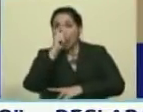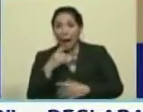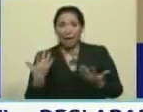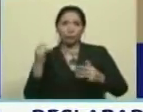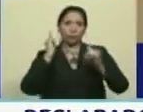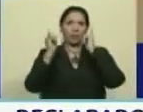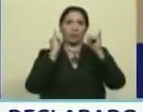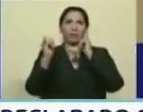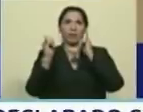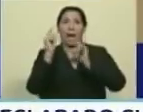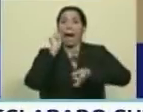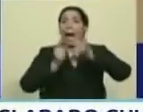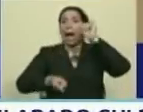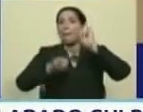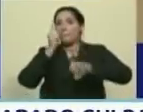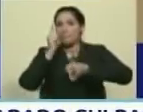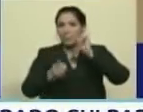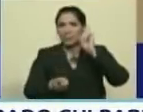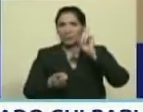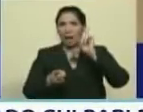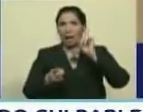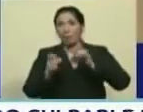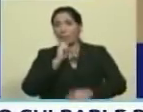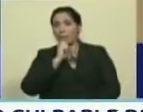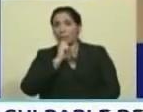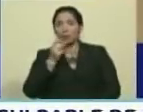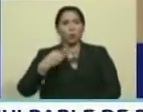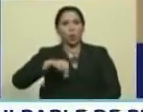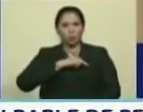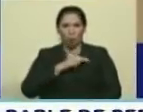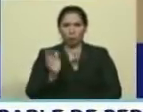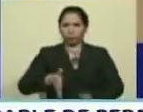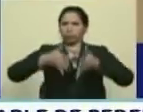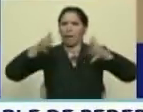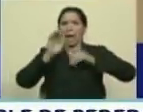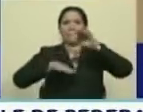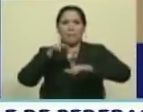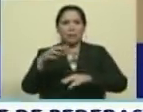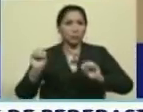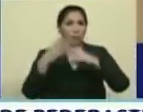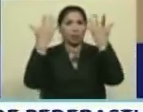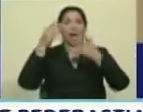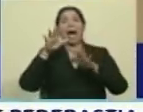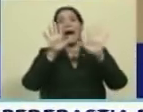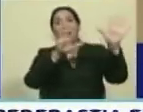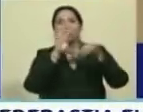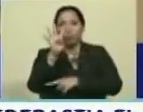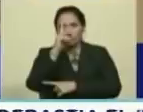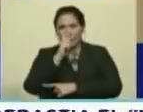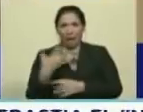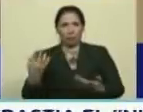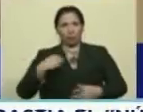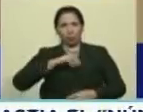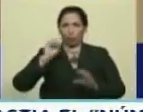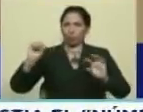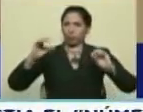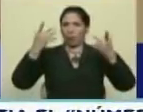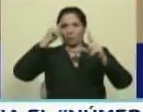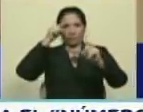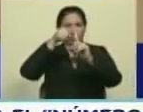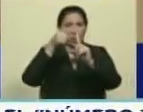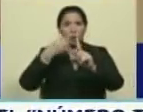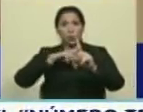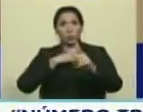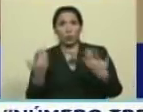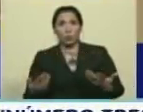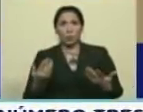A pesar de eso, se puede ver el gran avance que hemos logrado en estos breves 14 años. Por lo tanto,